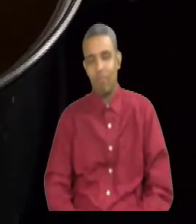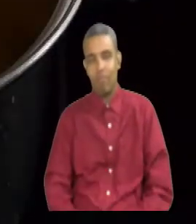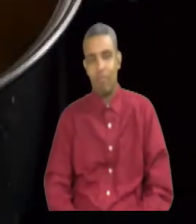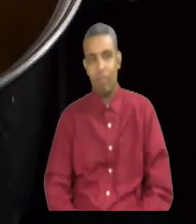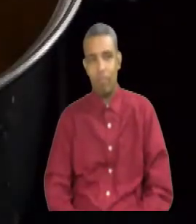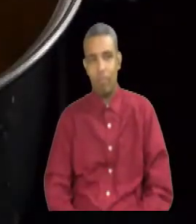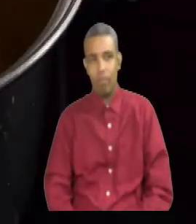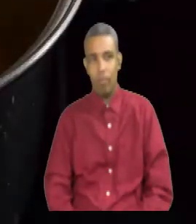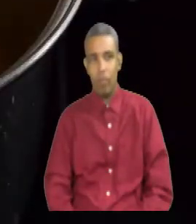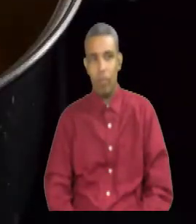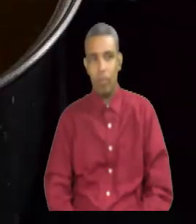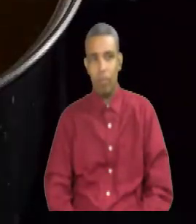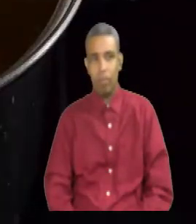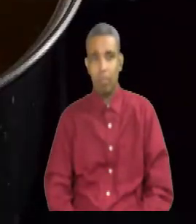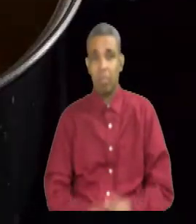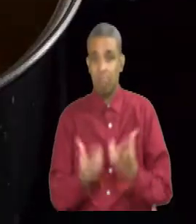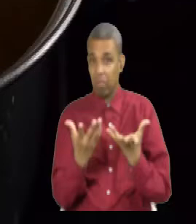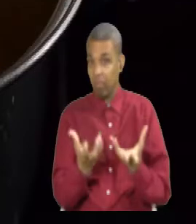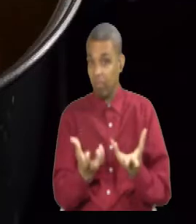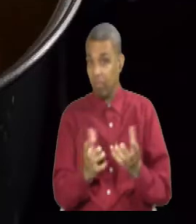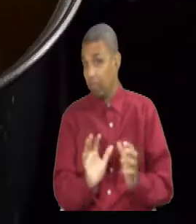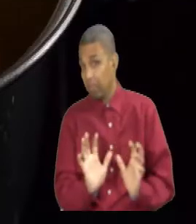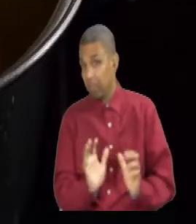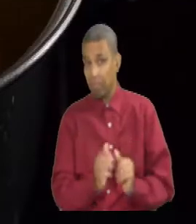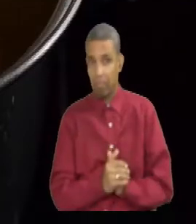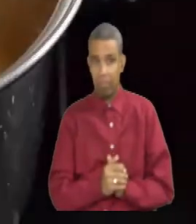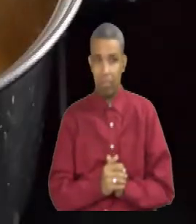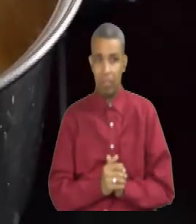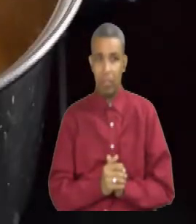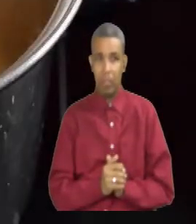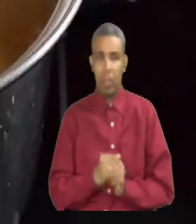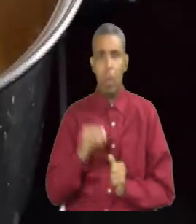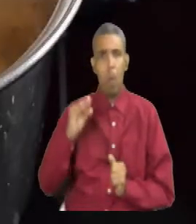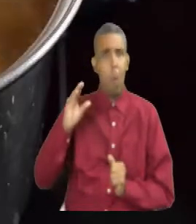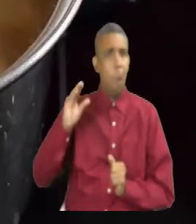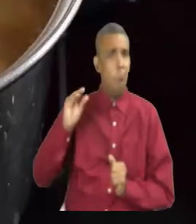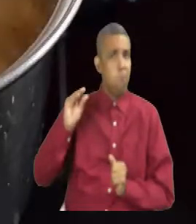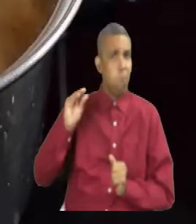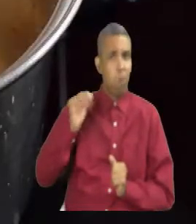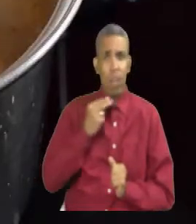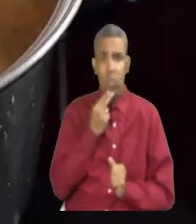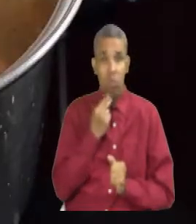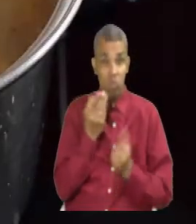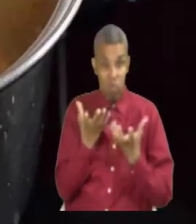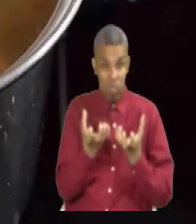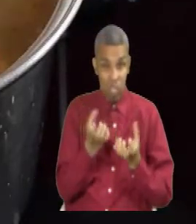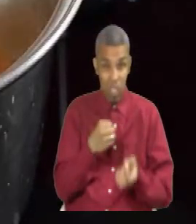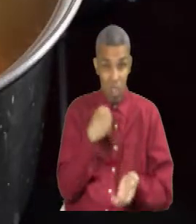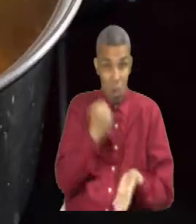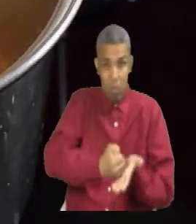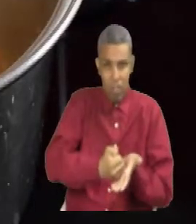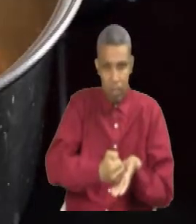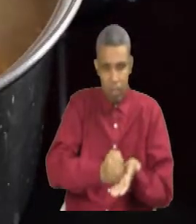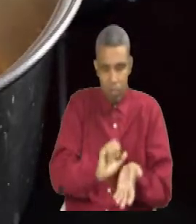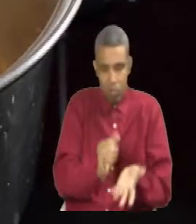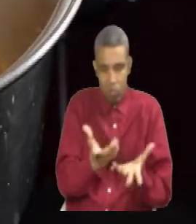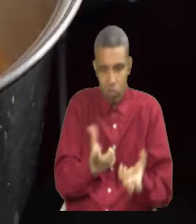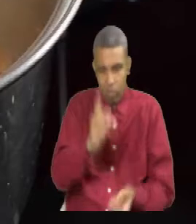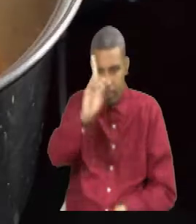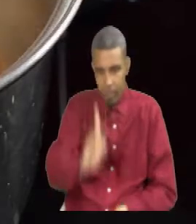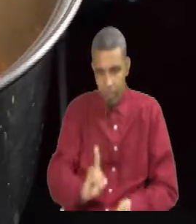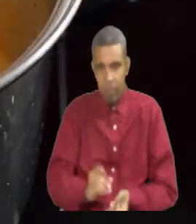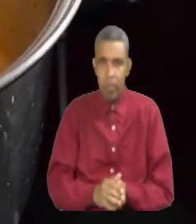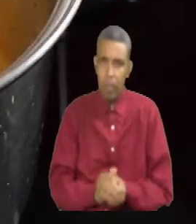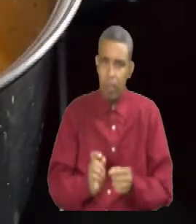Esto es opcional, le puedes poner algunos malvadiscos o masmelos. Y revolvemos y